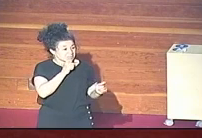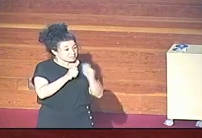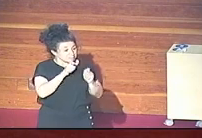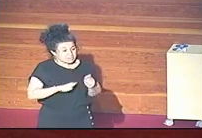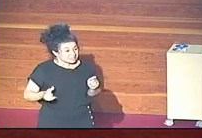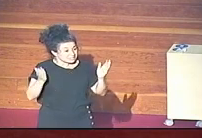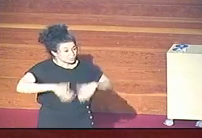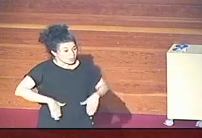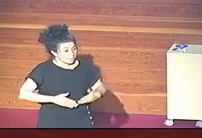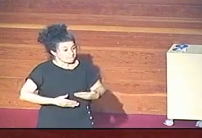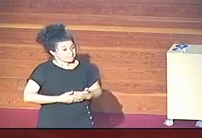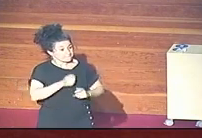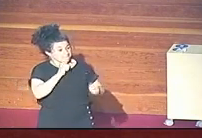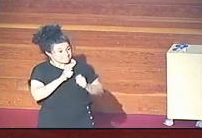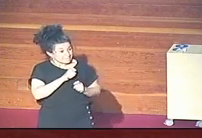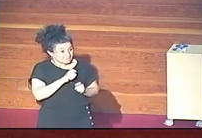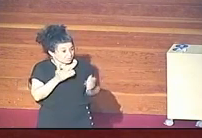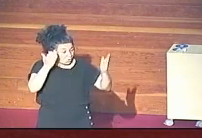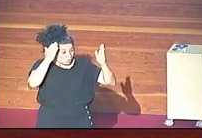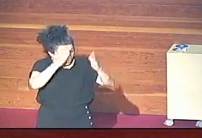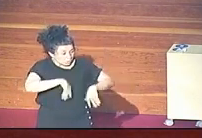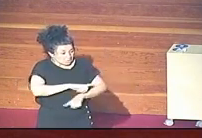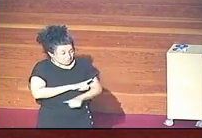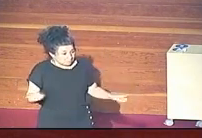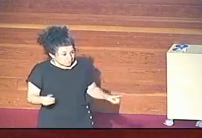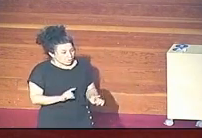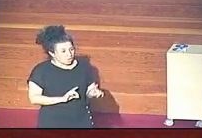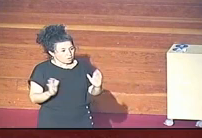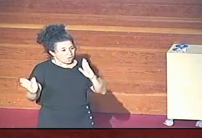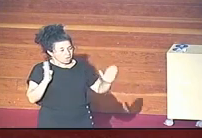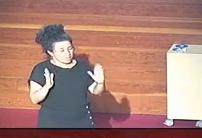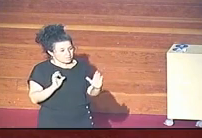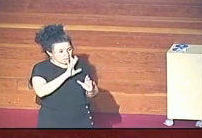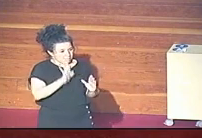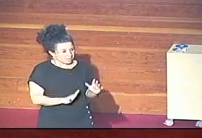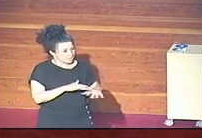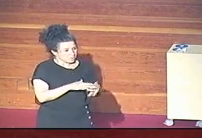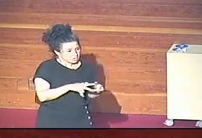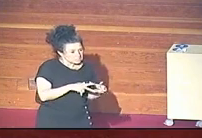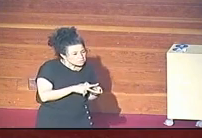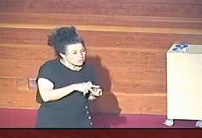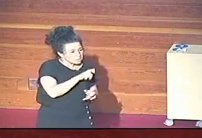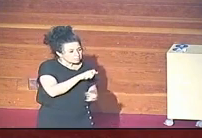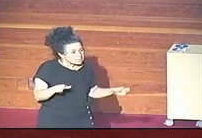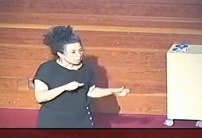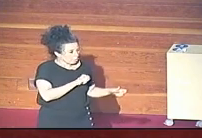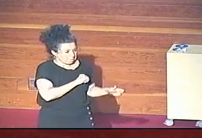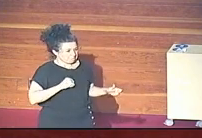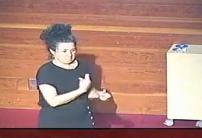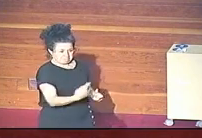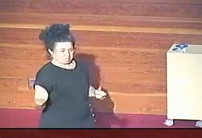momento en que parecía que el periodismo ciudadano iba a acabar con todos los medios de comunicación bueno pues afortunadamente